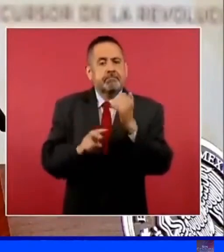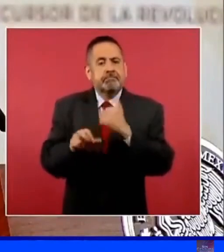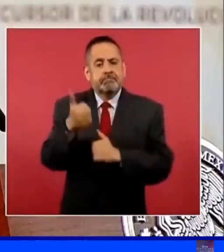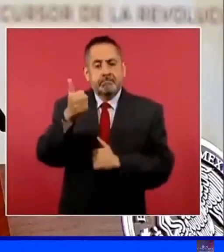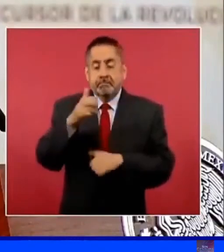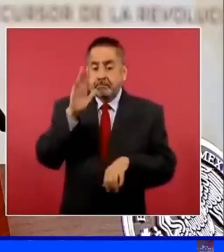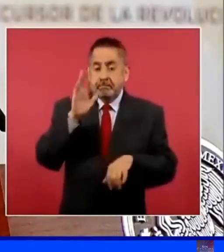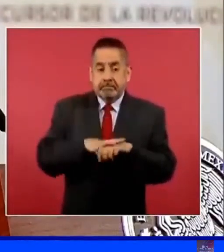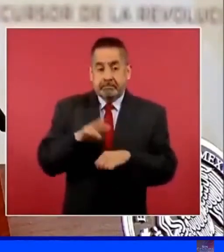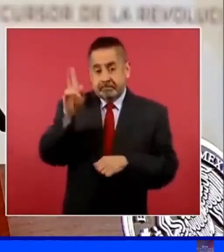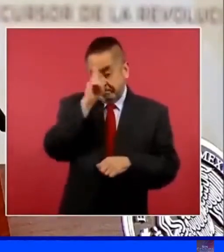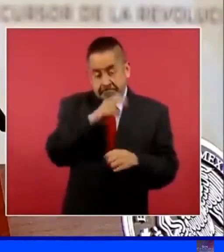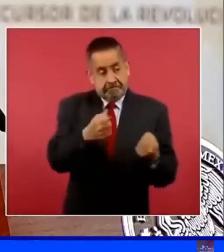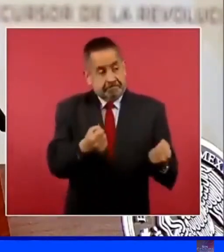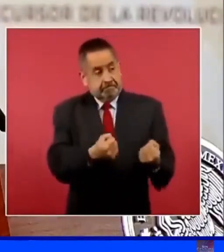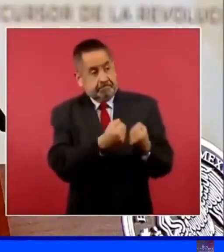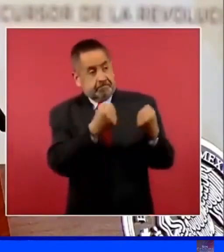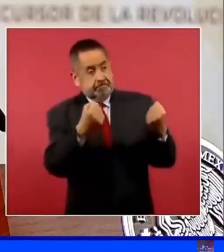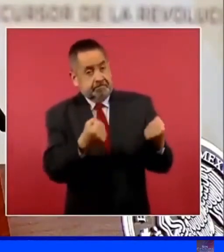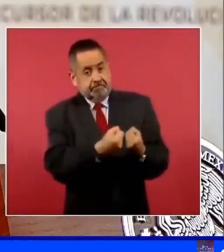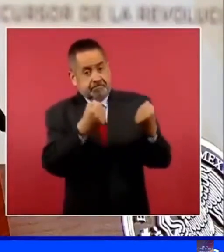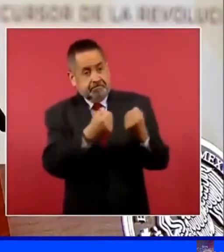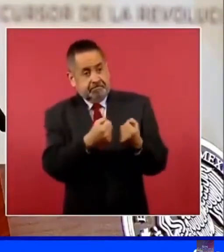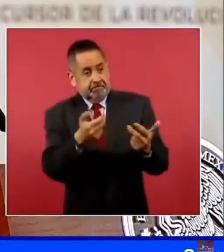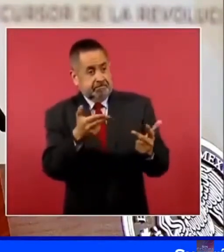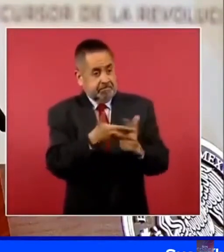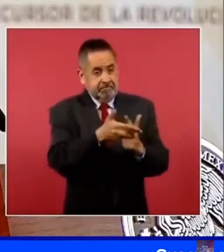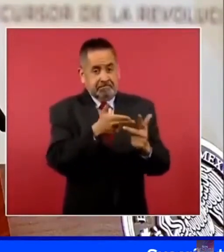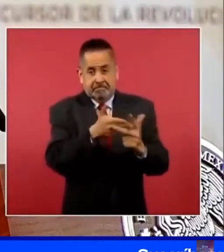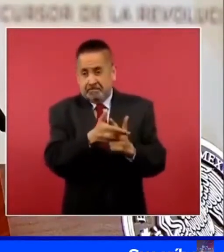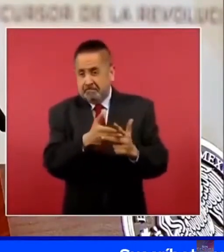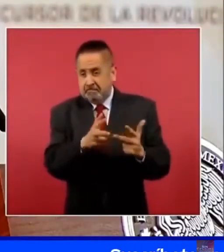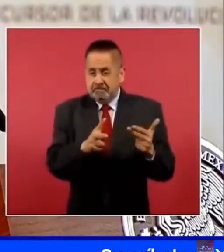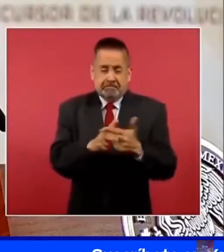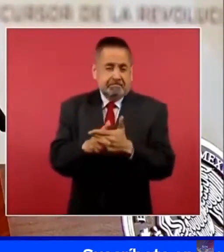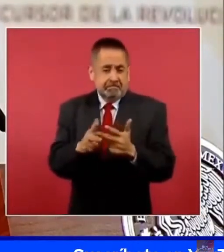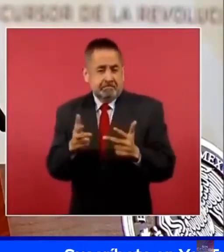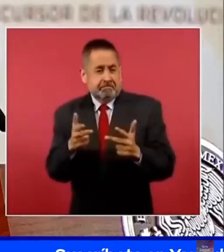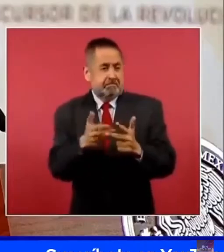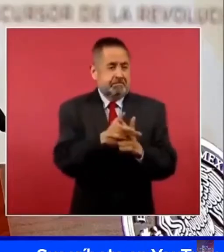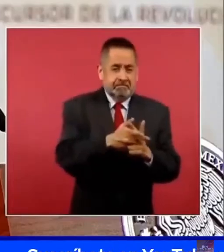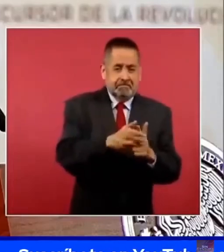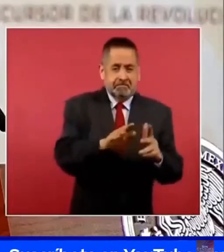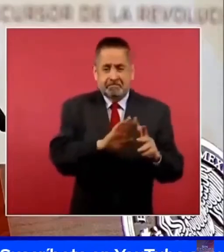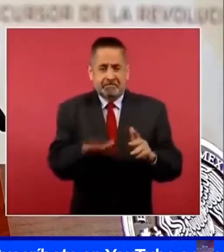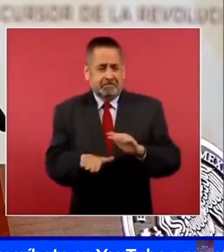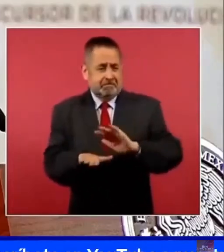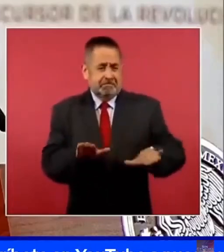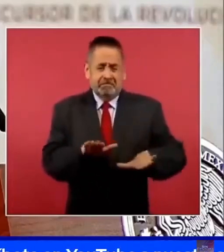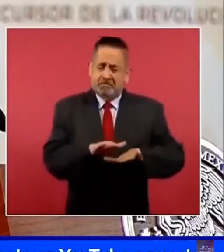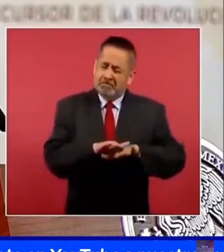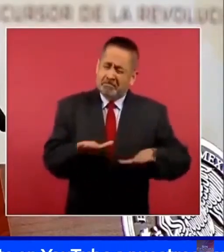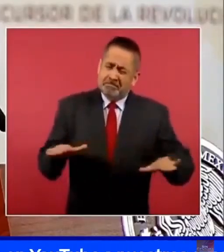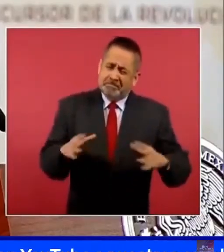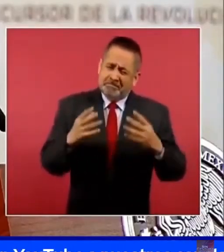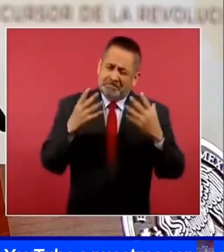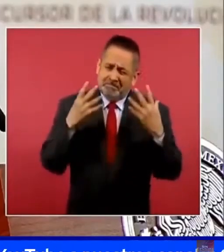de más enfrentamientos y del mayor índice de letalidad,